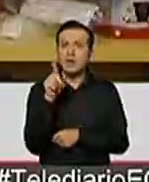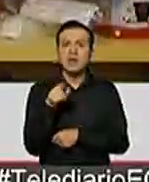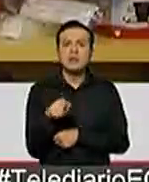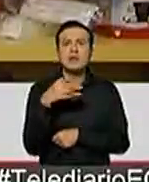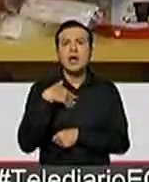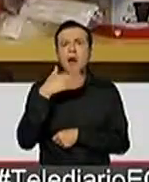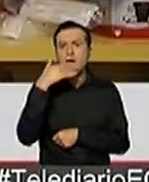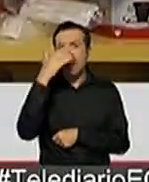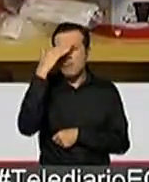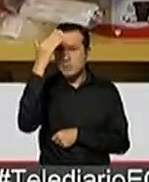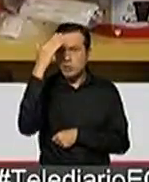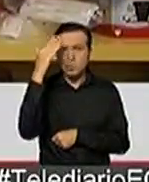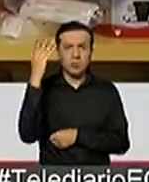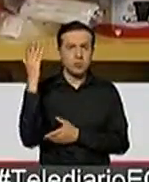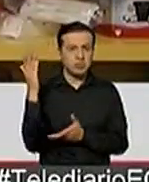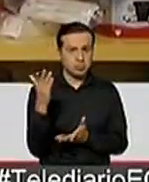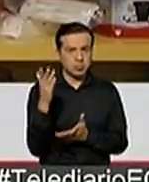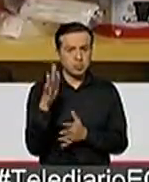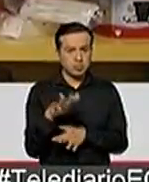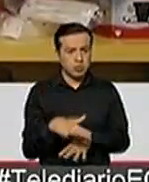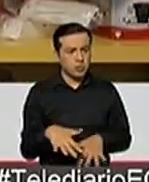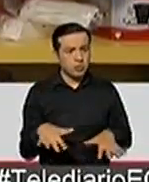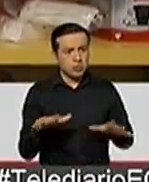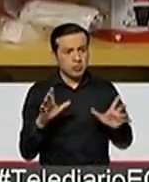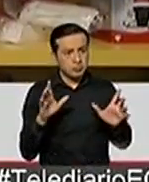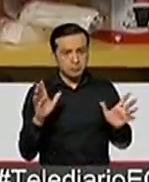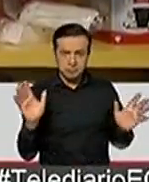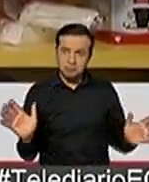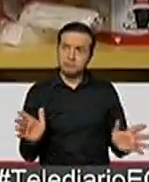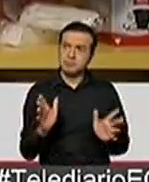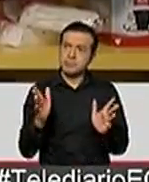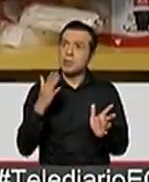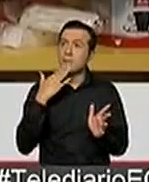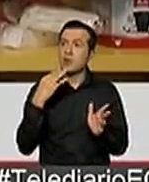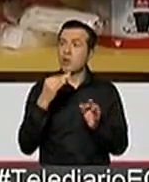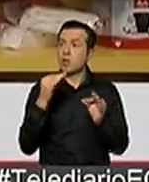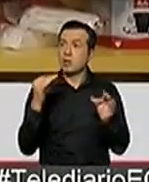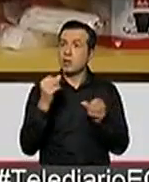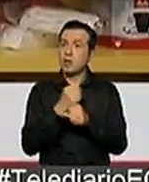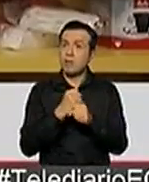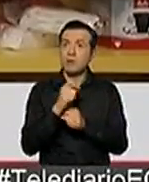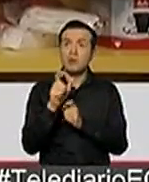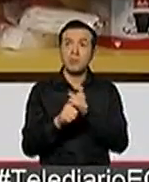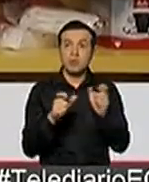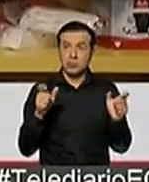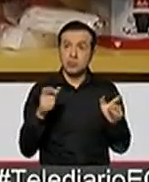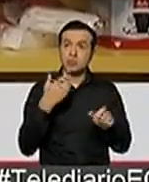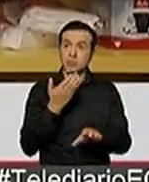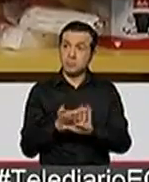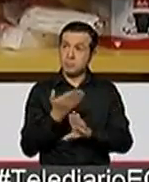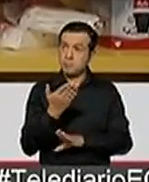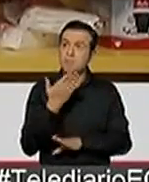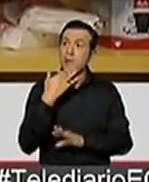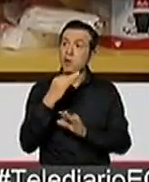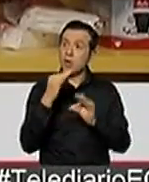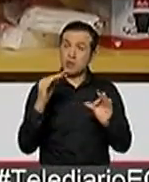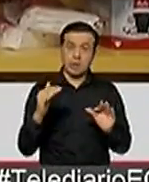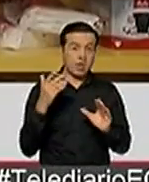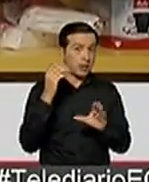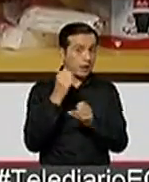este impulso, que están en la Floresta, para mejorar la calidad de café, es que la gente también se exponga a una mejor calidad de